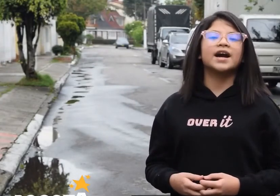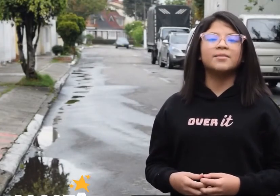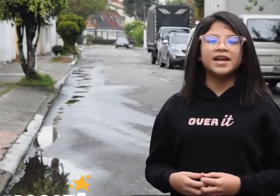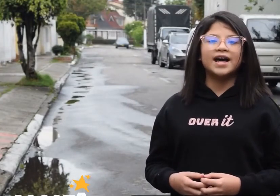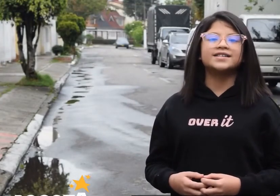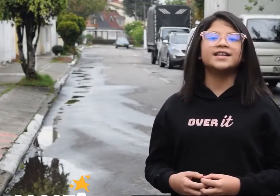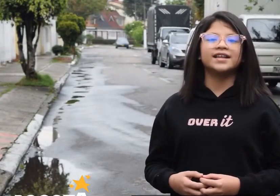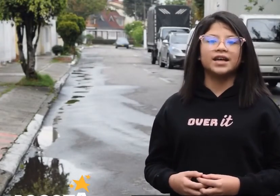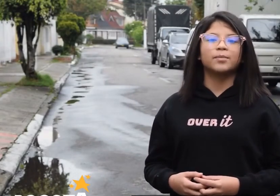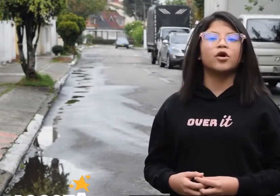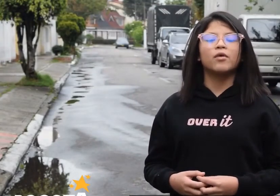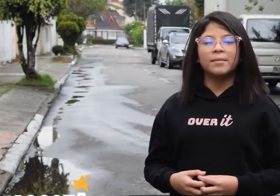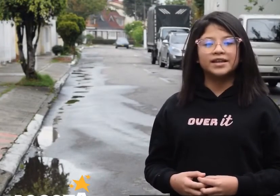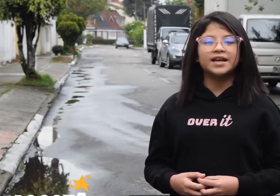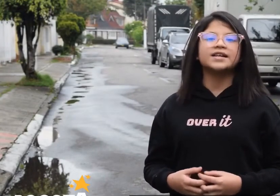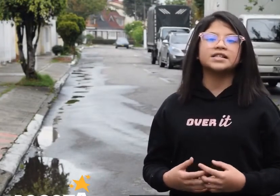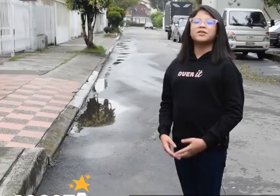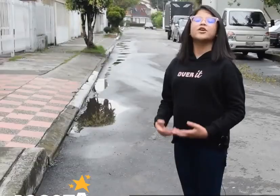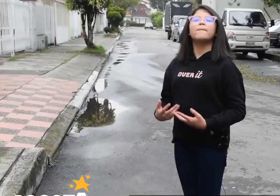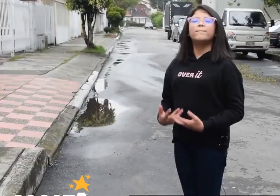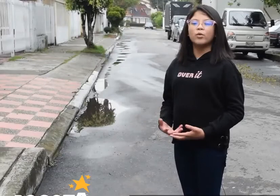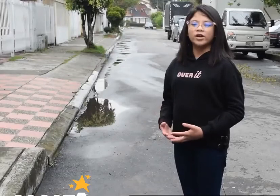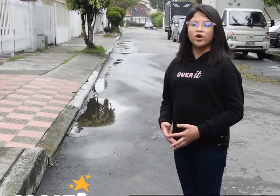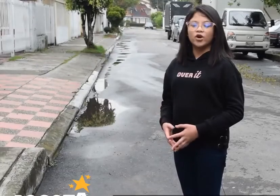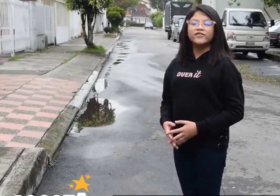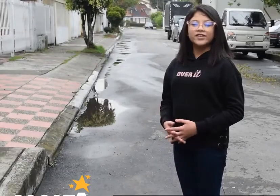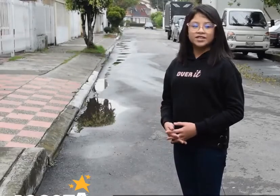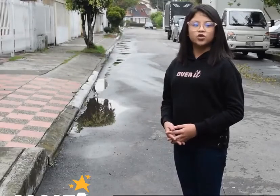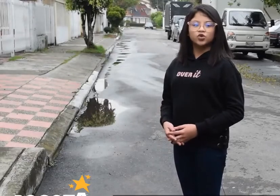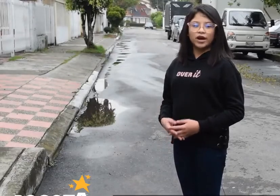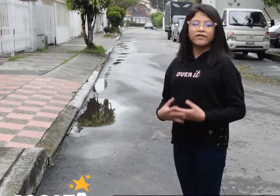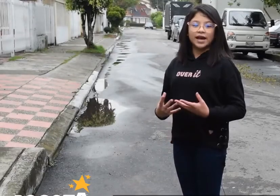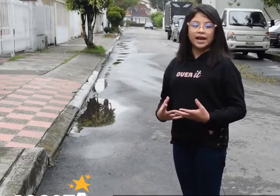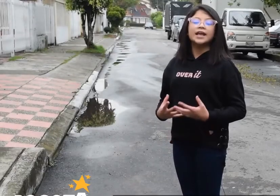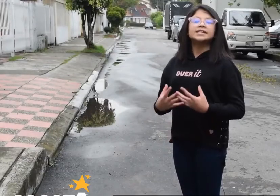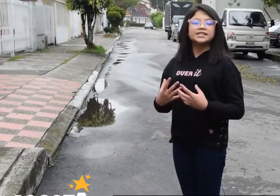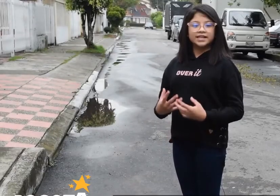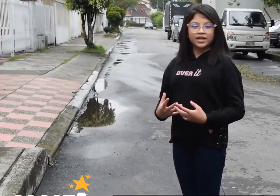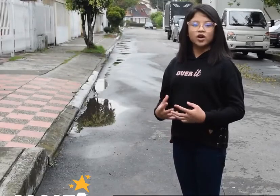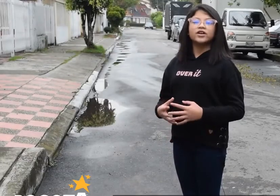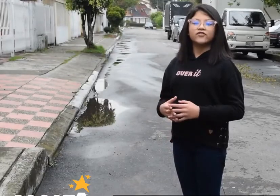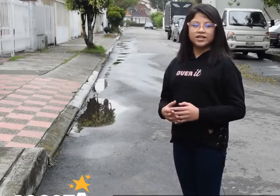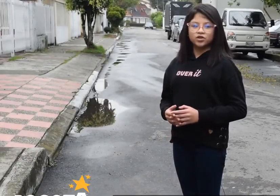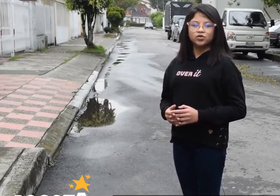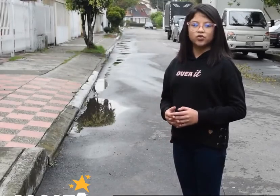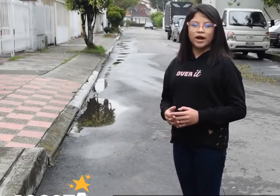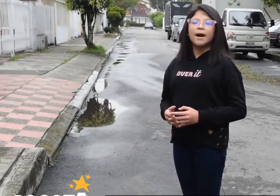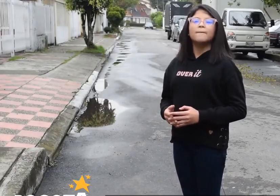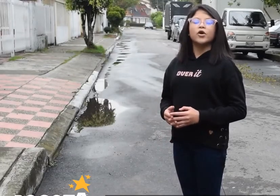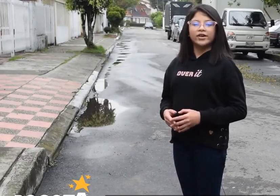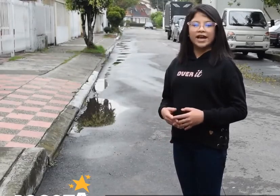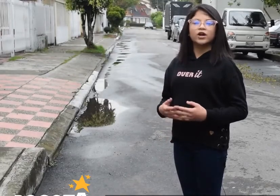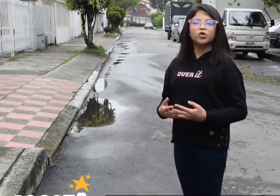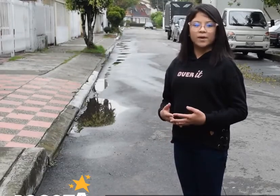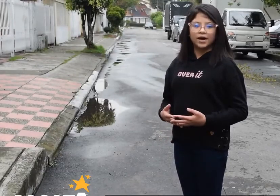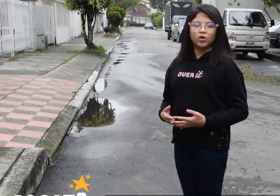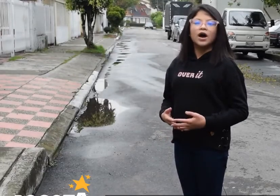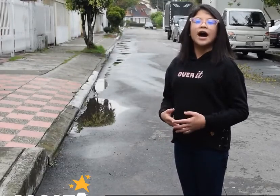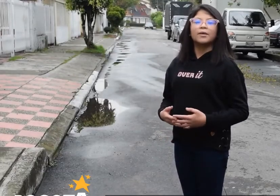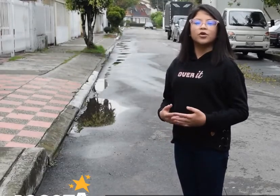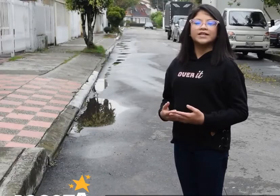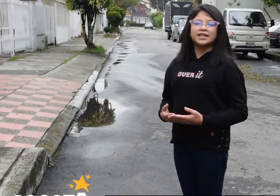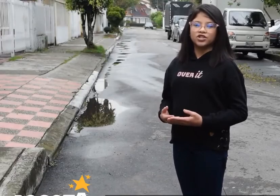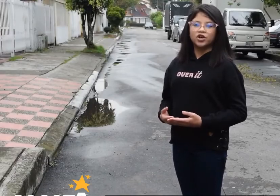obras encaminadas a entender problemáticas de espacio público, infraestructura vial, ciclo, infraestructura, mobiliario